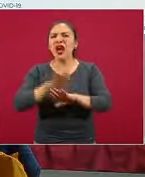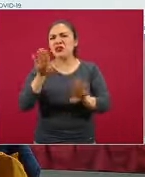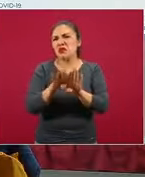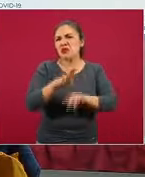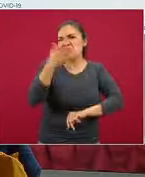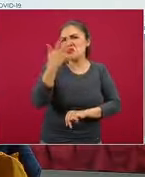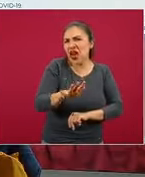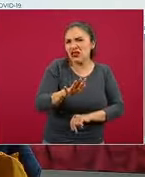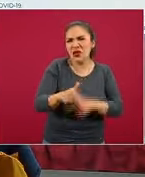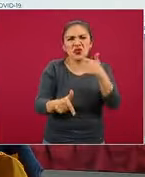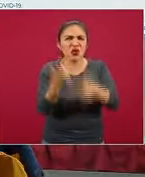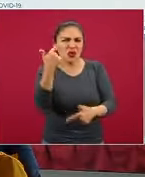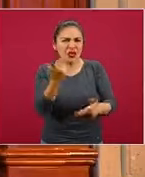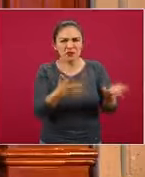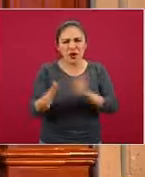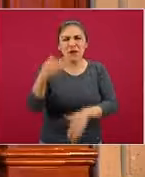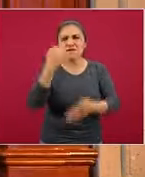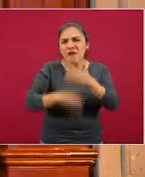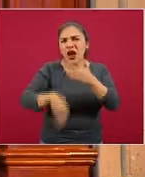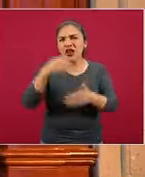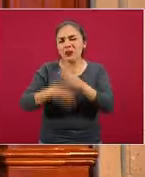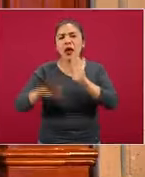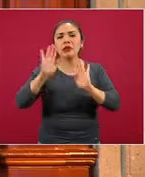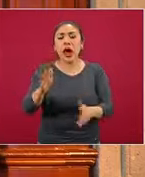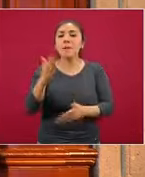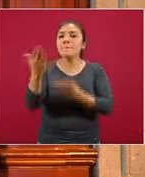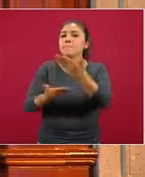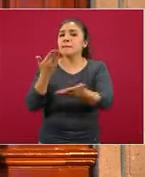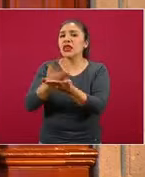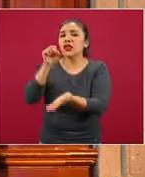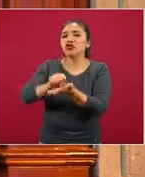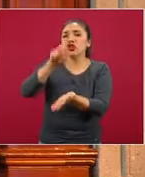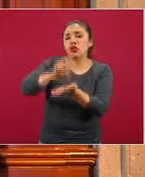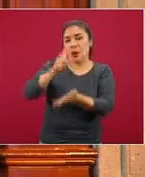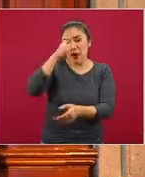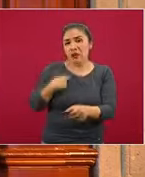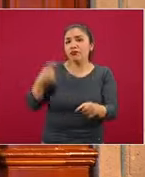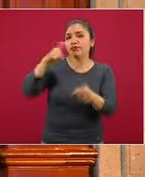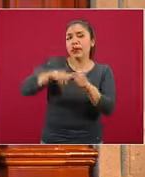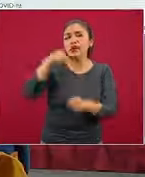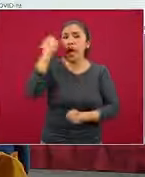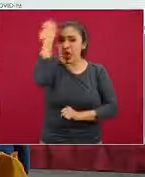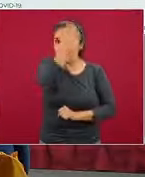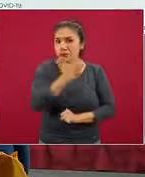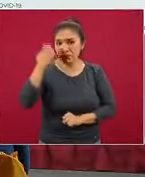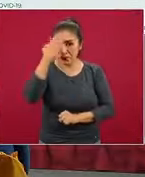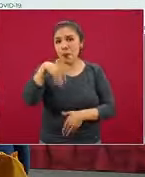suman para el día de hoy 12 kits que ya solicitaron también ser evaluados y lo serán